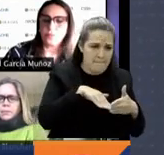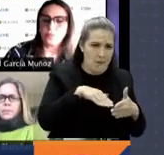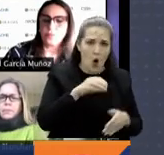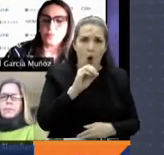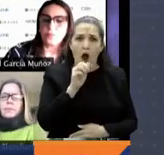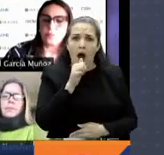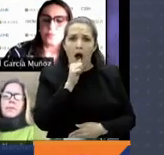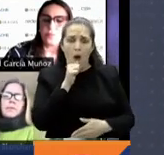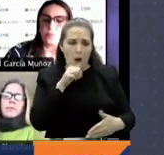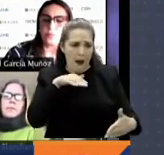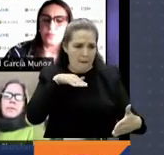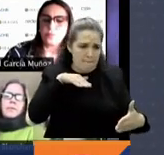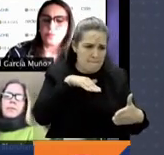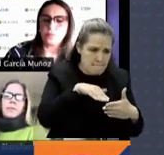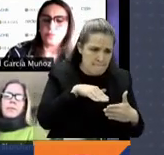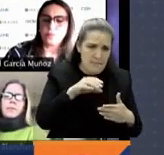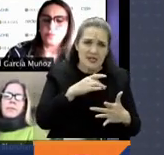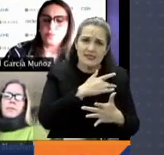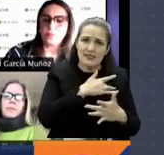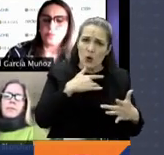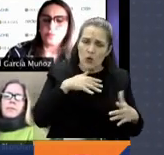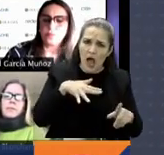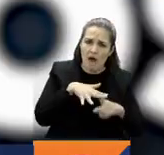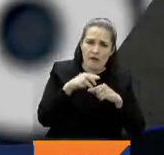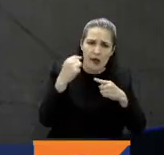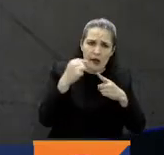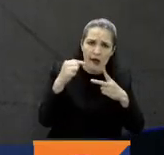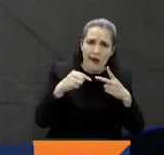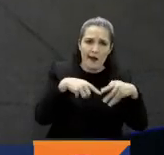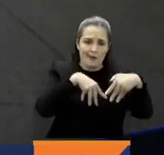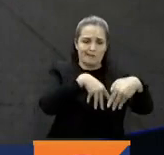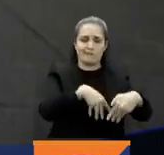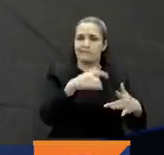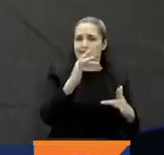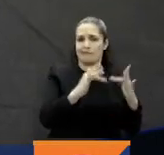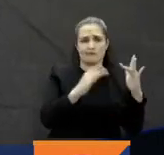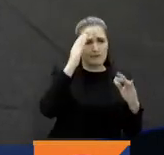del agua, la salud, entre otros derechos esenciales.